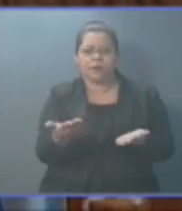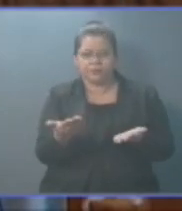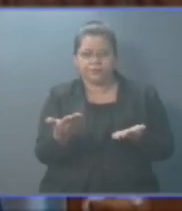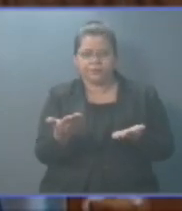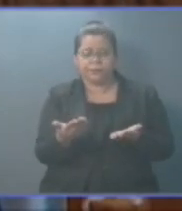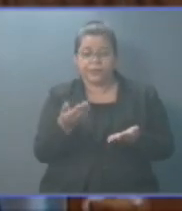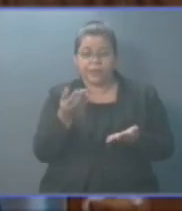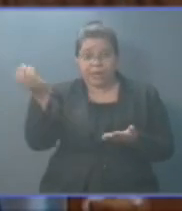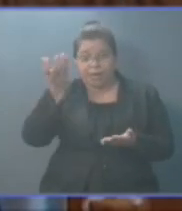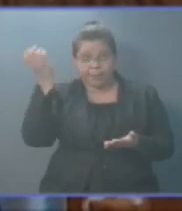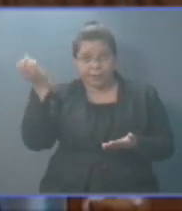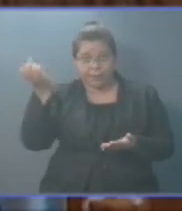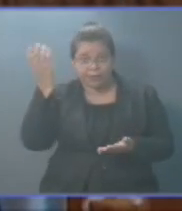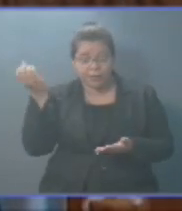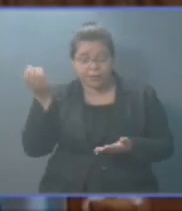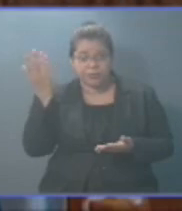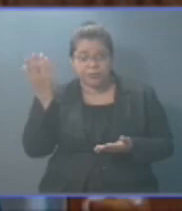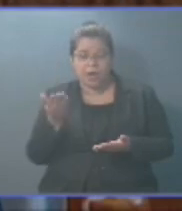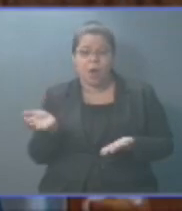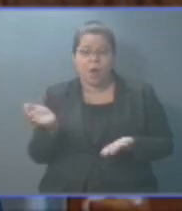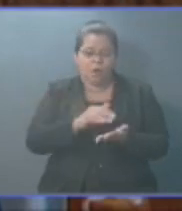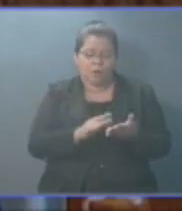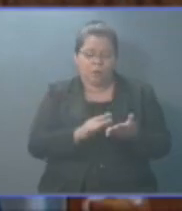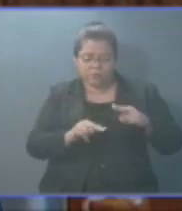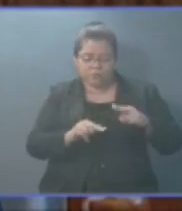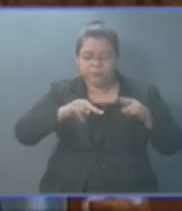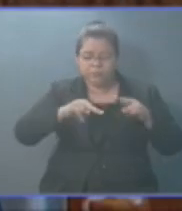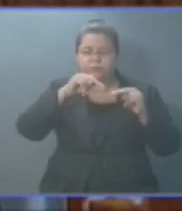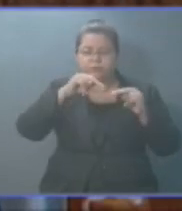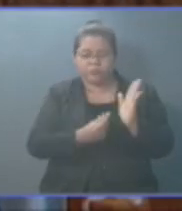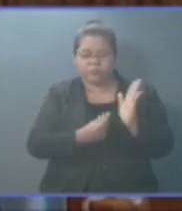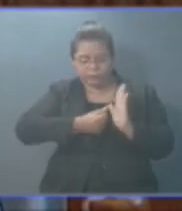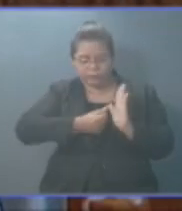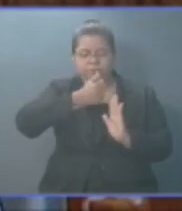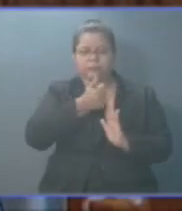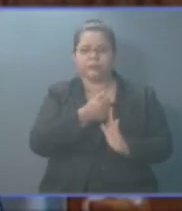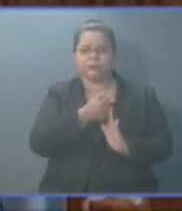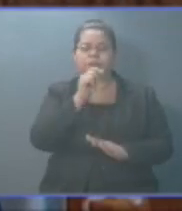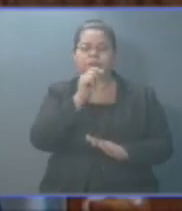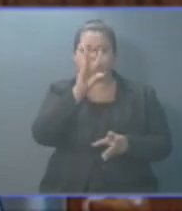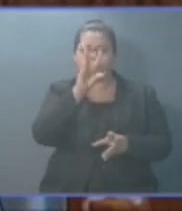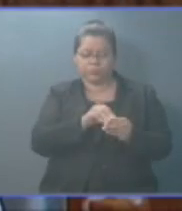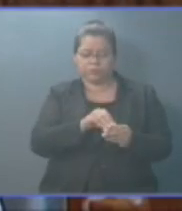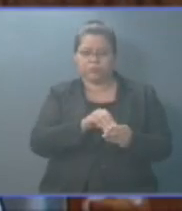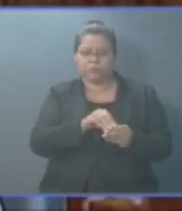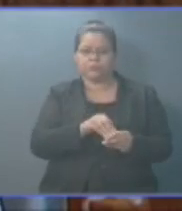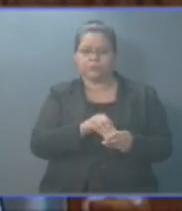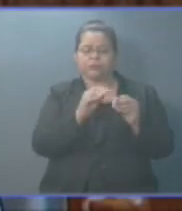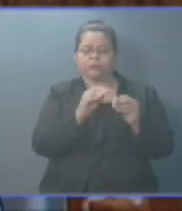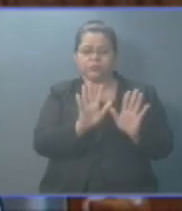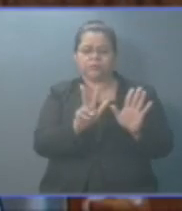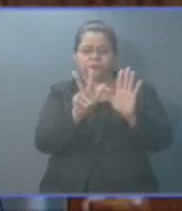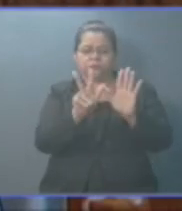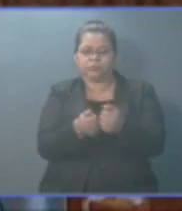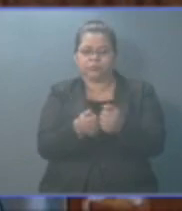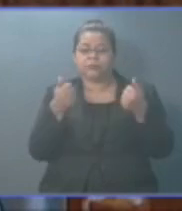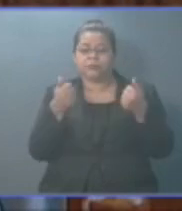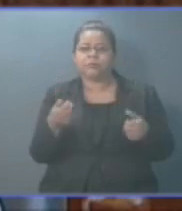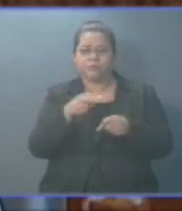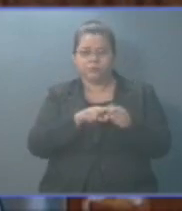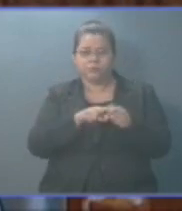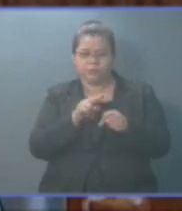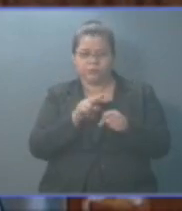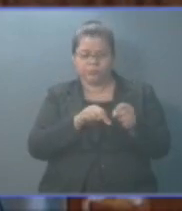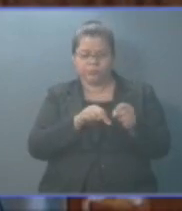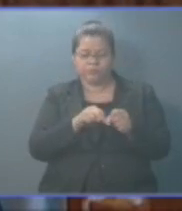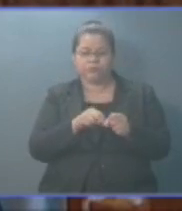la emergencia, reconstrucción y recuperación económica, un monto de 18 millones de dólares,